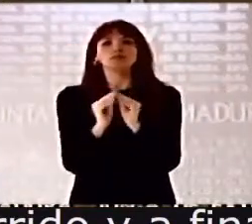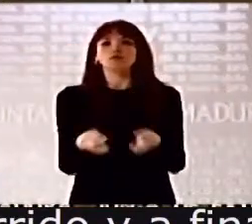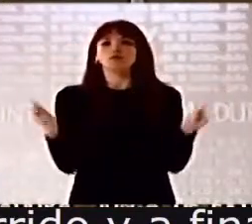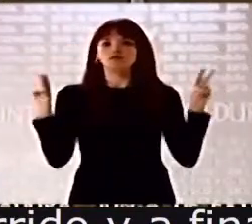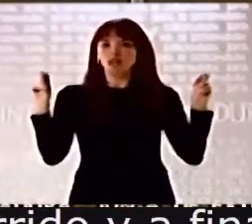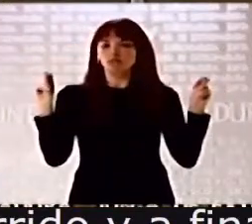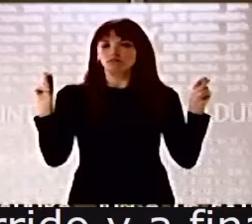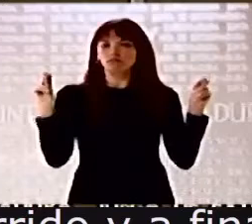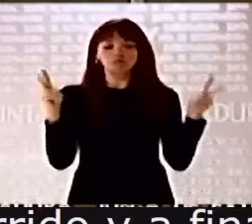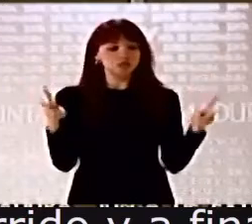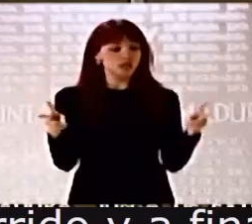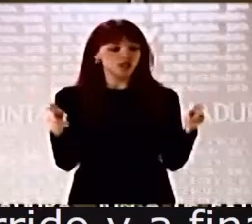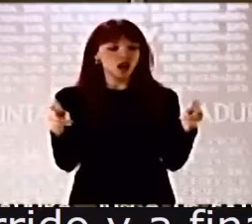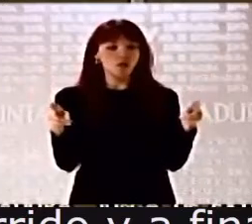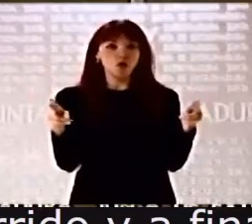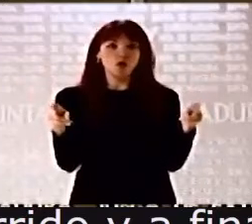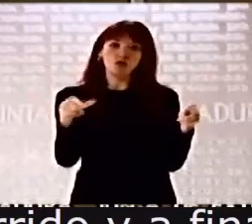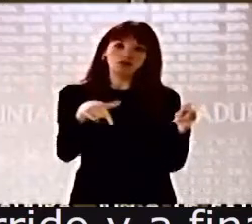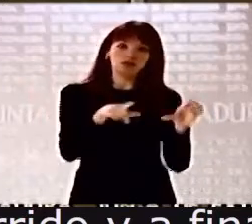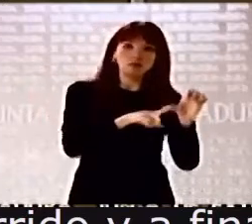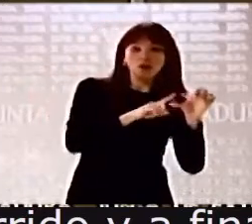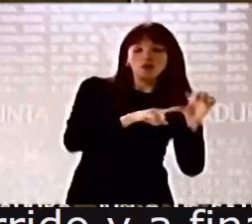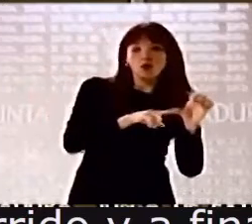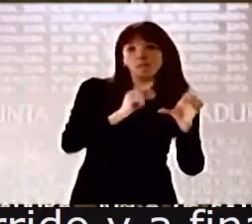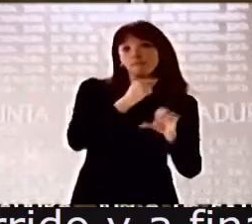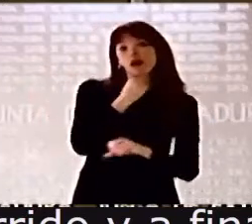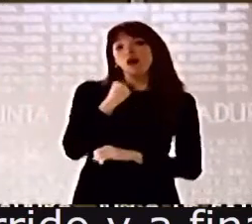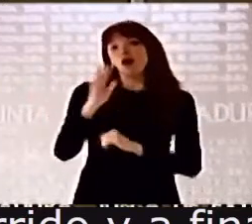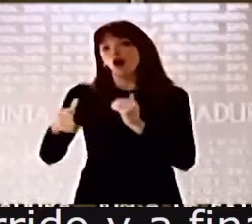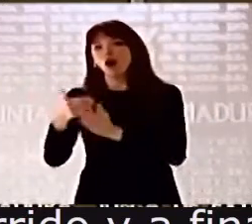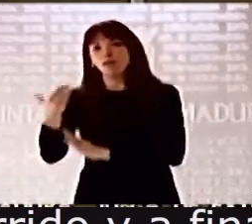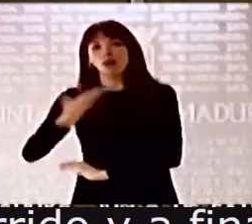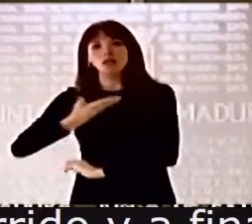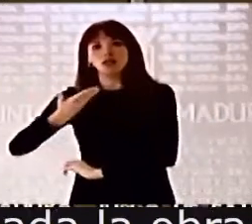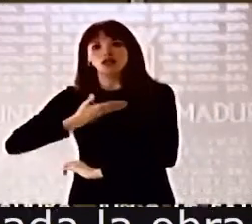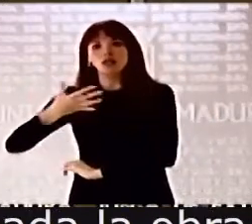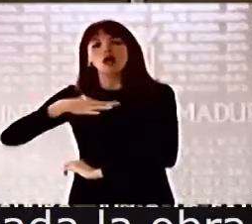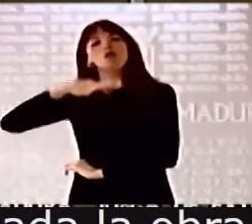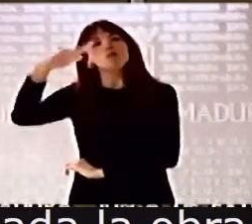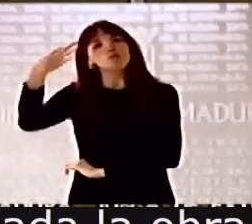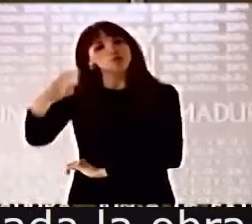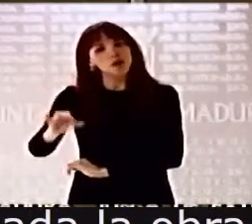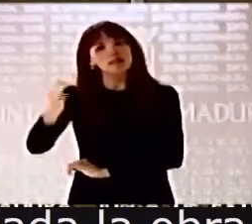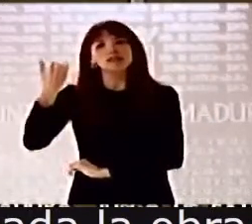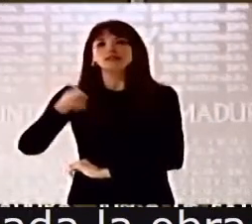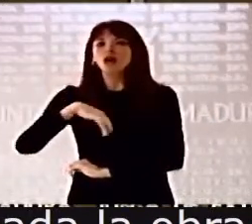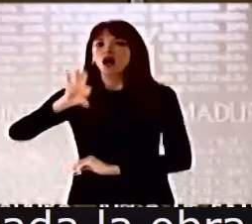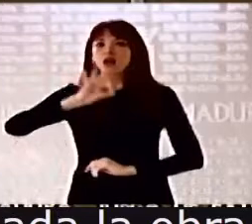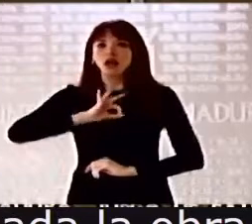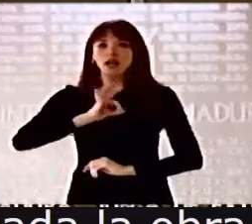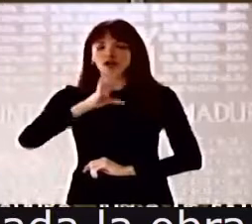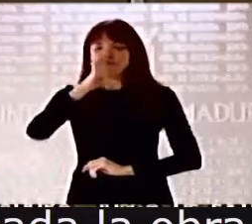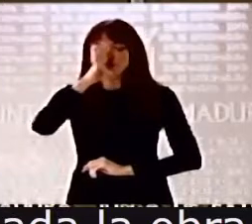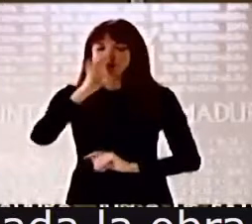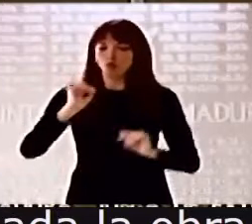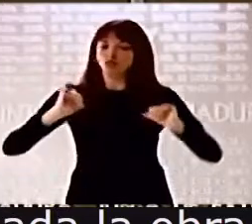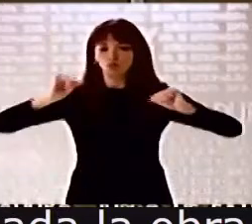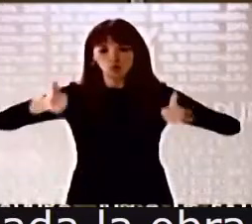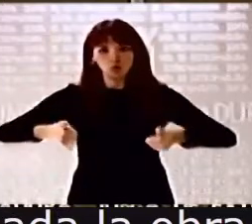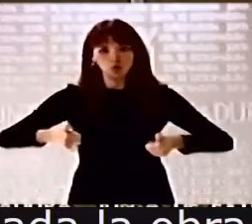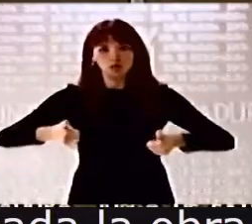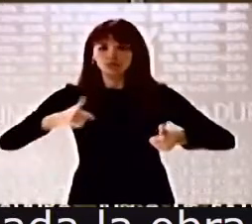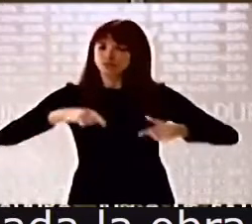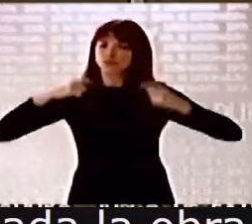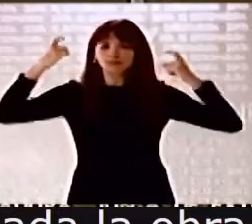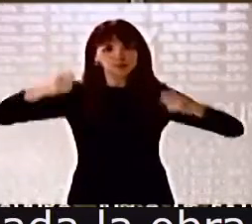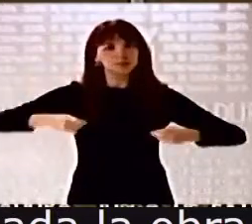tramo extremeño Badajoz-Plasencia y pueda ser una realidad en los primeros meses del año siguiente, ¿no? El esfuerzo inversor que ha habido este año es una